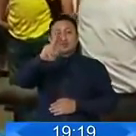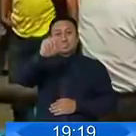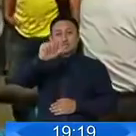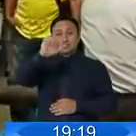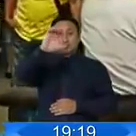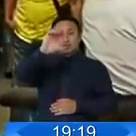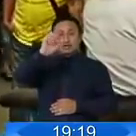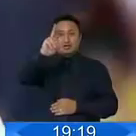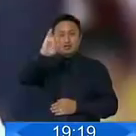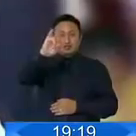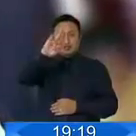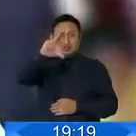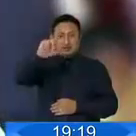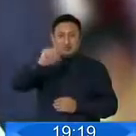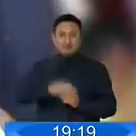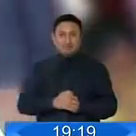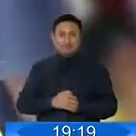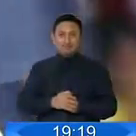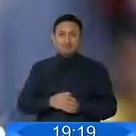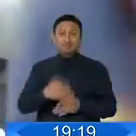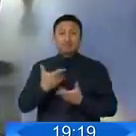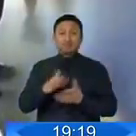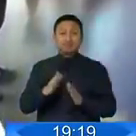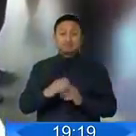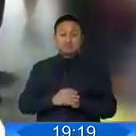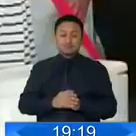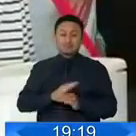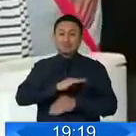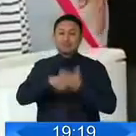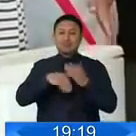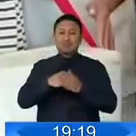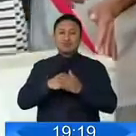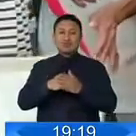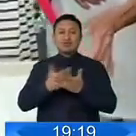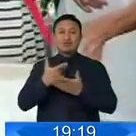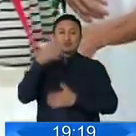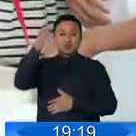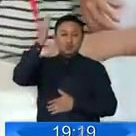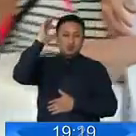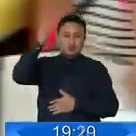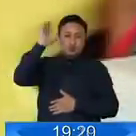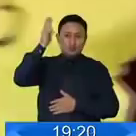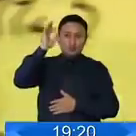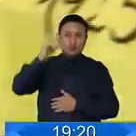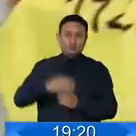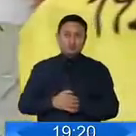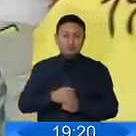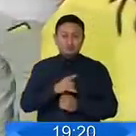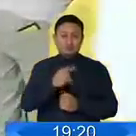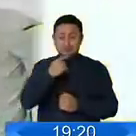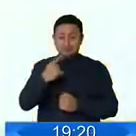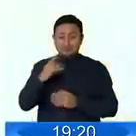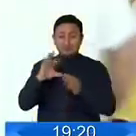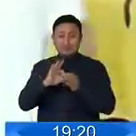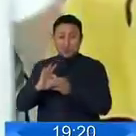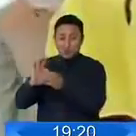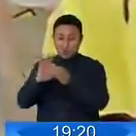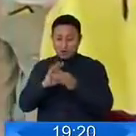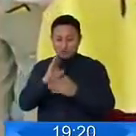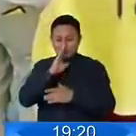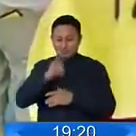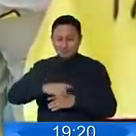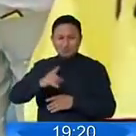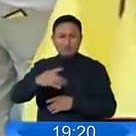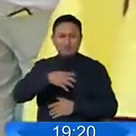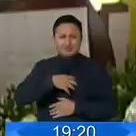de la capilla ardiente, en la que se concentraron corazones amarillos, que contaban lo emocionante que era compartir con ellos, alentando al equipo